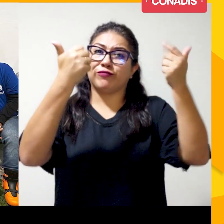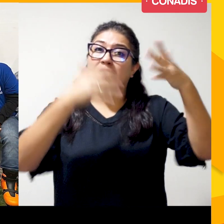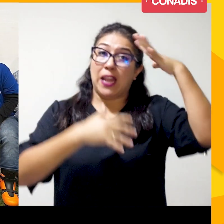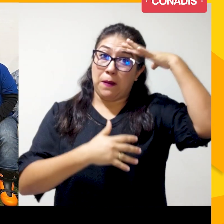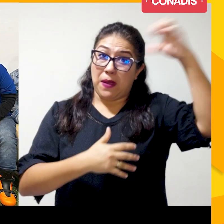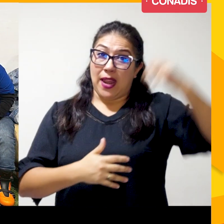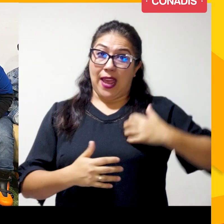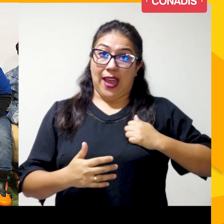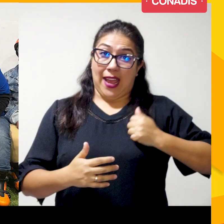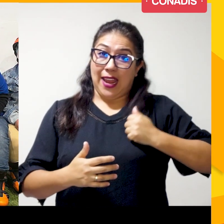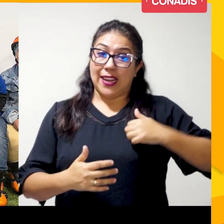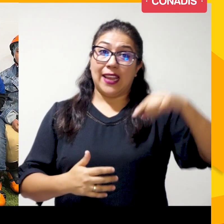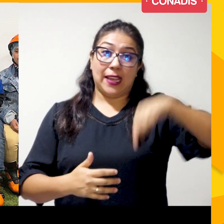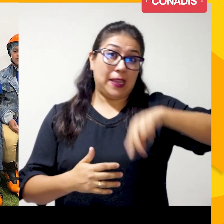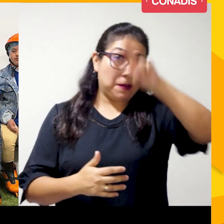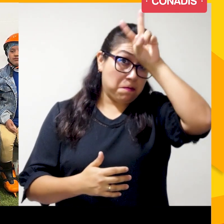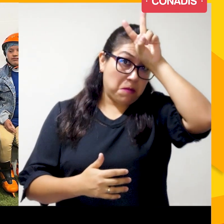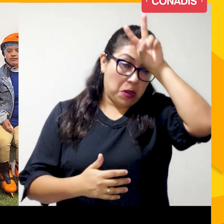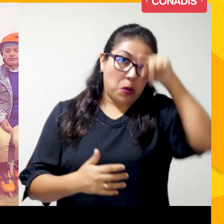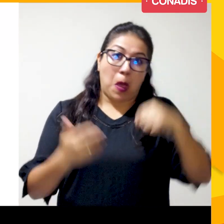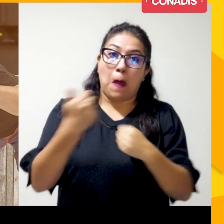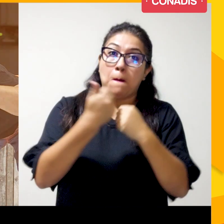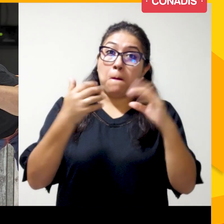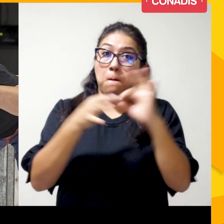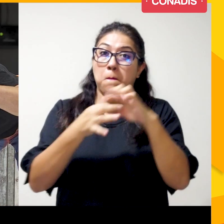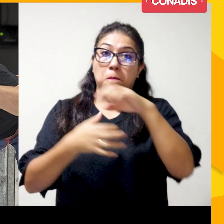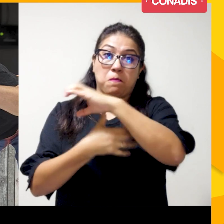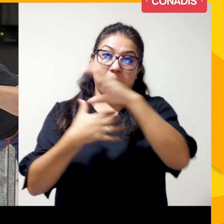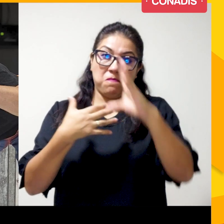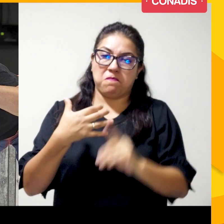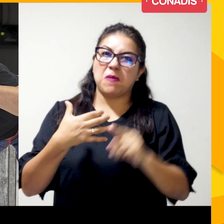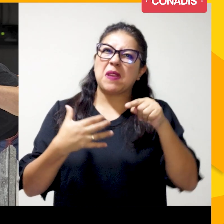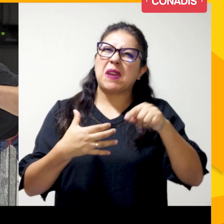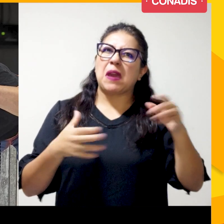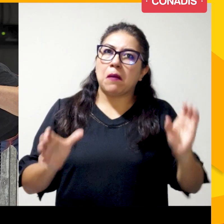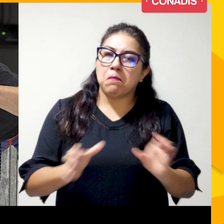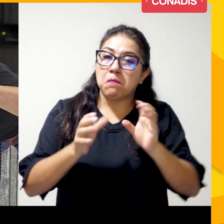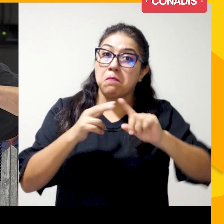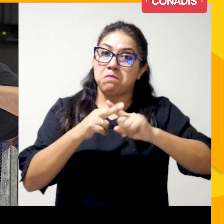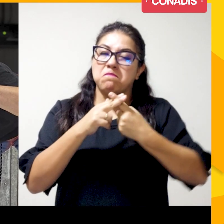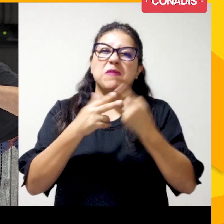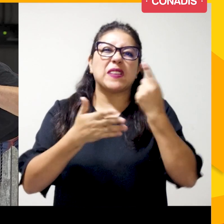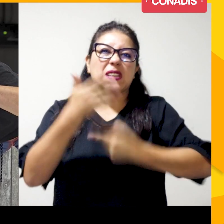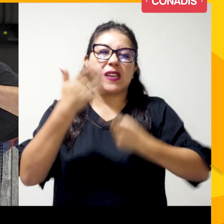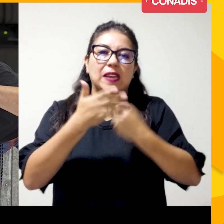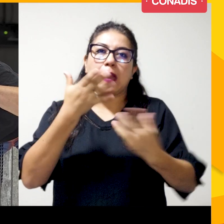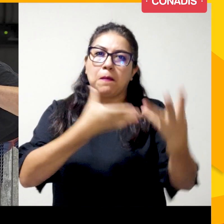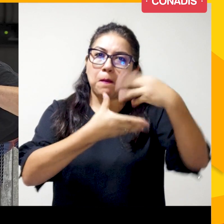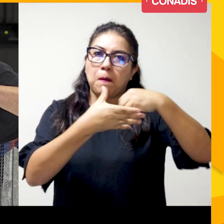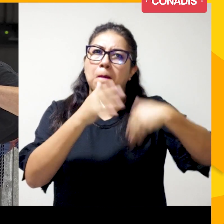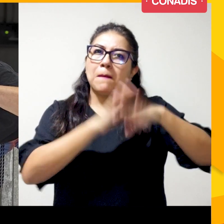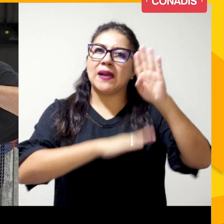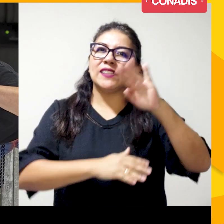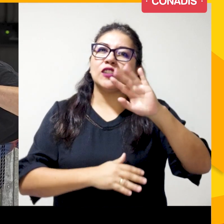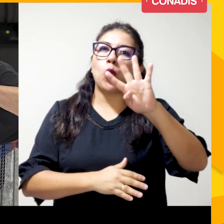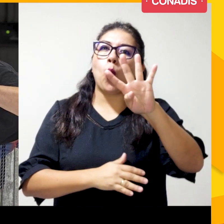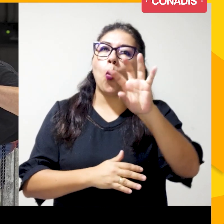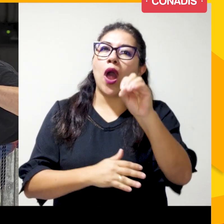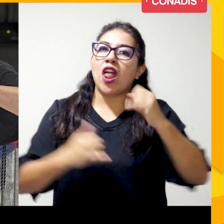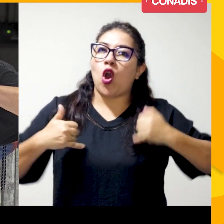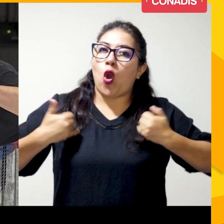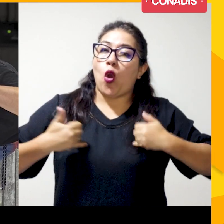Canadá en el Perú, con el apoyo del CONADIS, llevó a cabo una actividad de integración en la que más de 40 jóvenes con